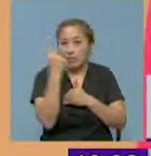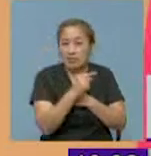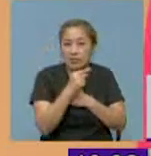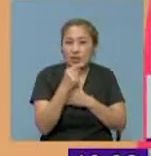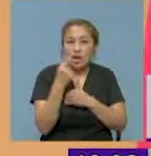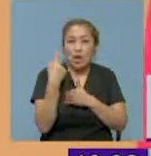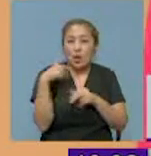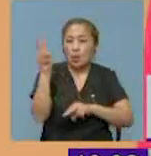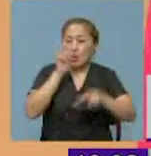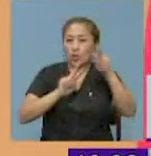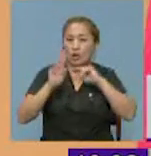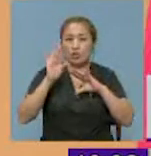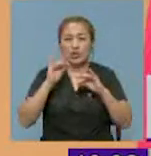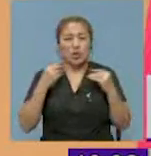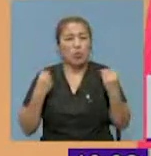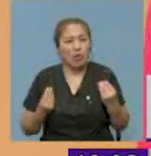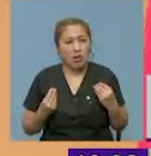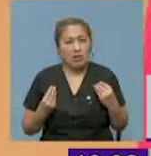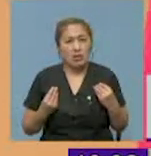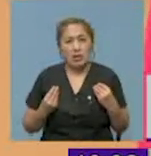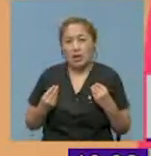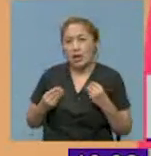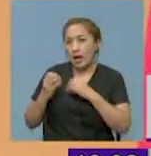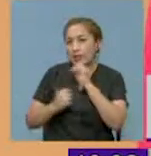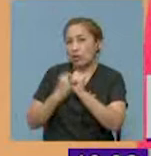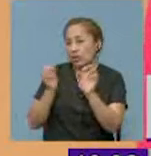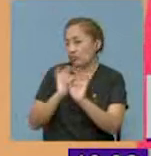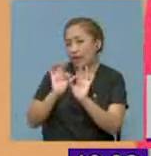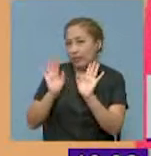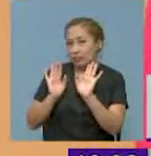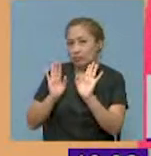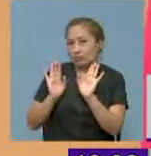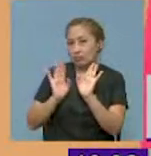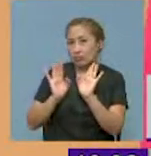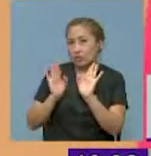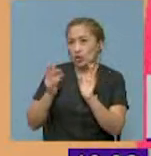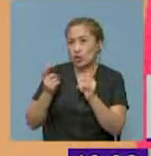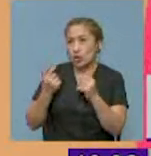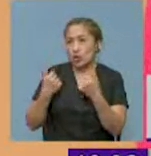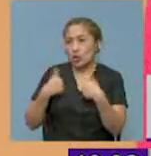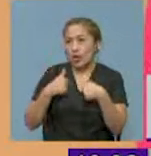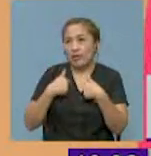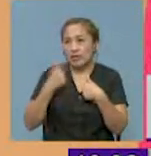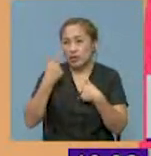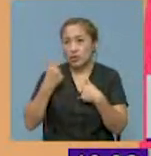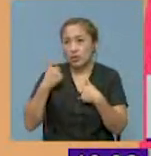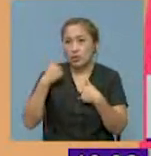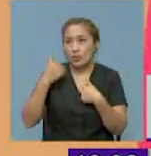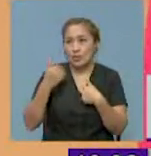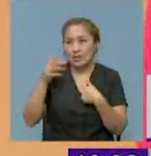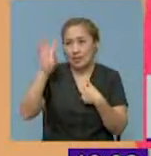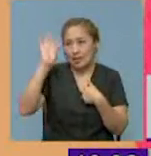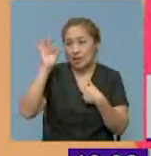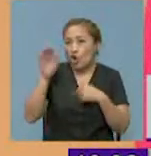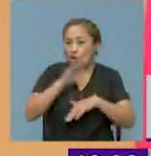no se va a buscar otro coordinado por ahora creo que no hay alguien más o menos ya